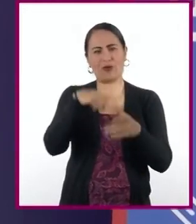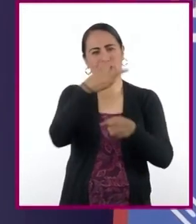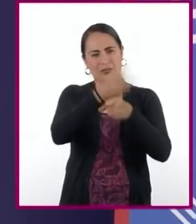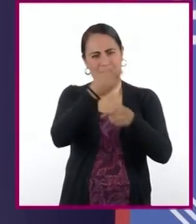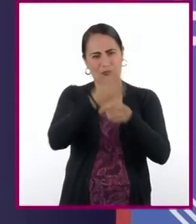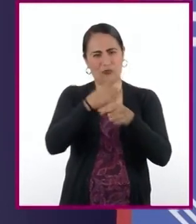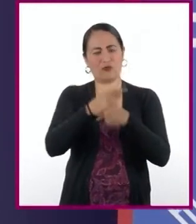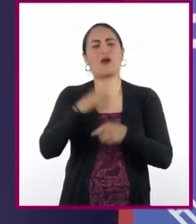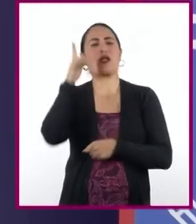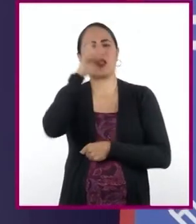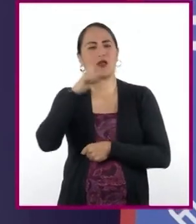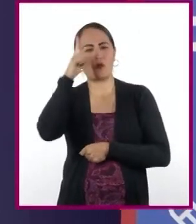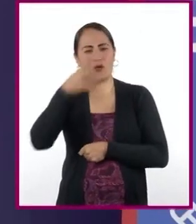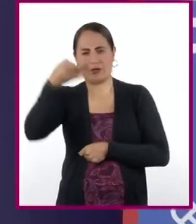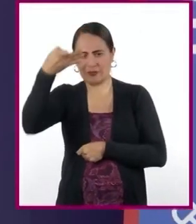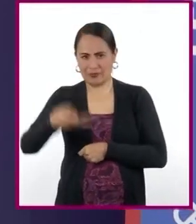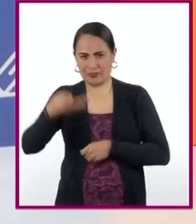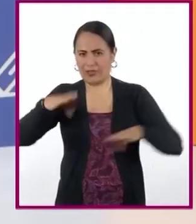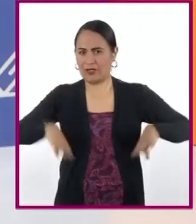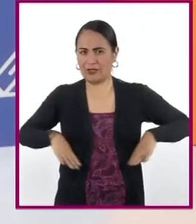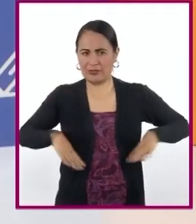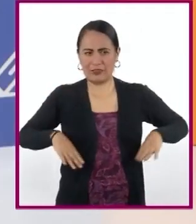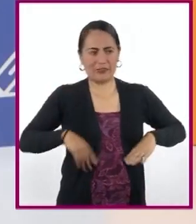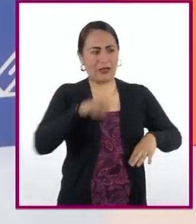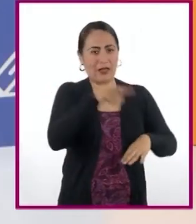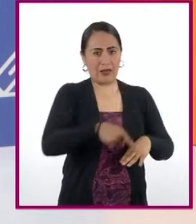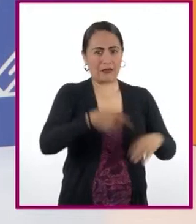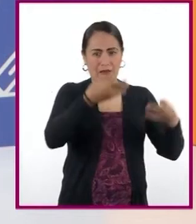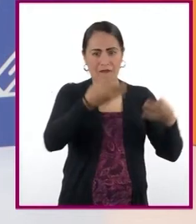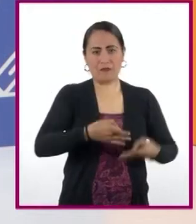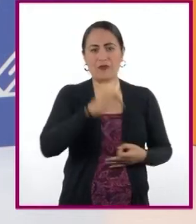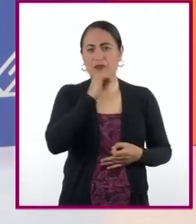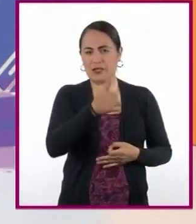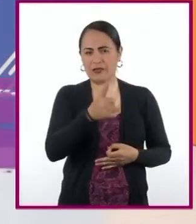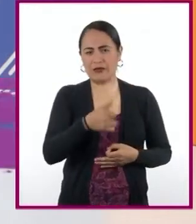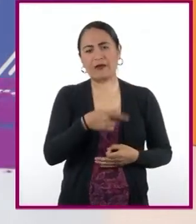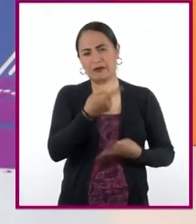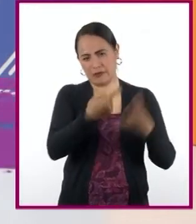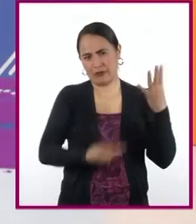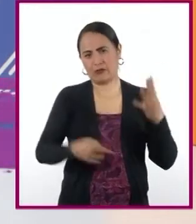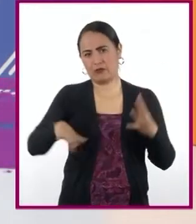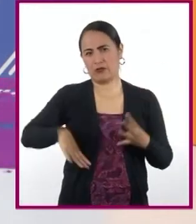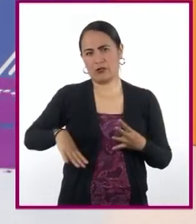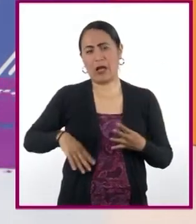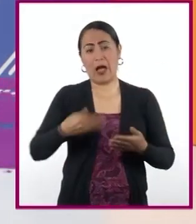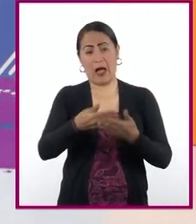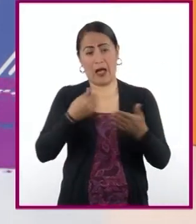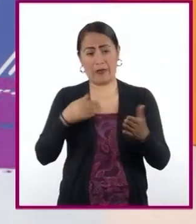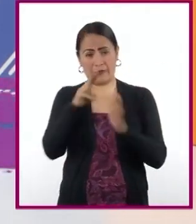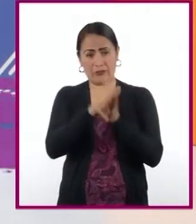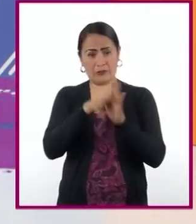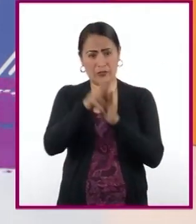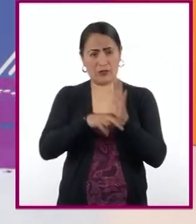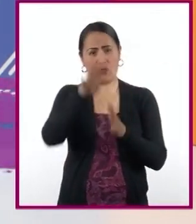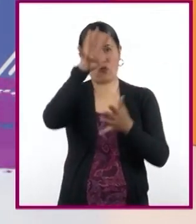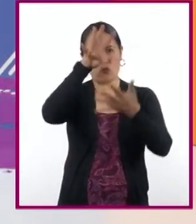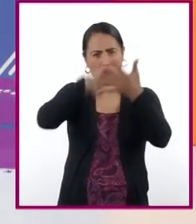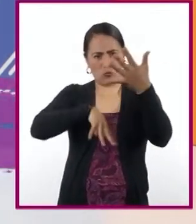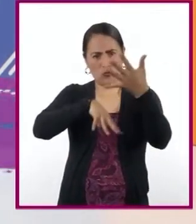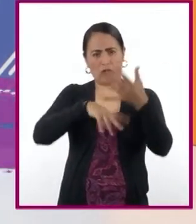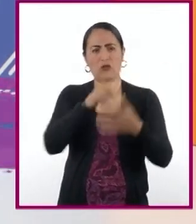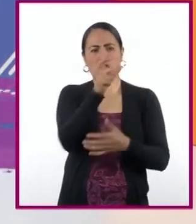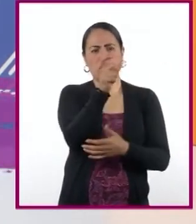del lenguaje formal y del lenguaje informal? Pero antes de ver el video, tracen un cuadro de 2 columnas en su